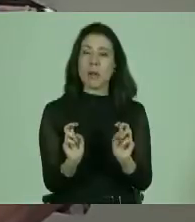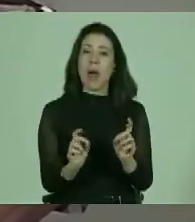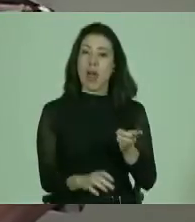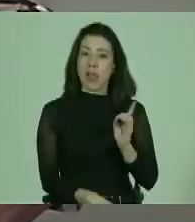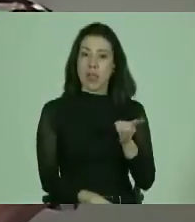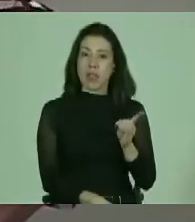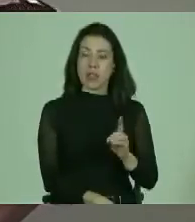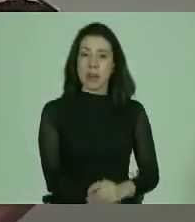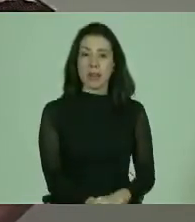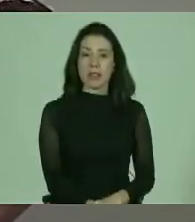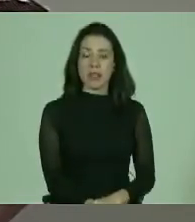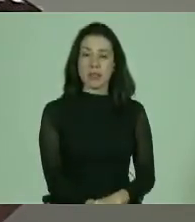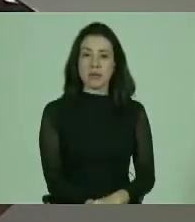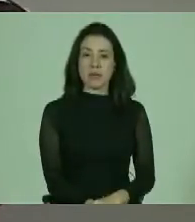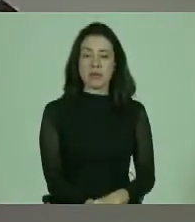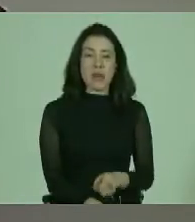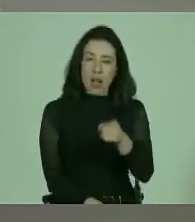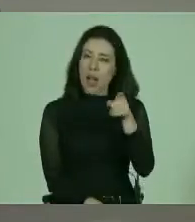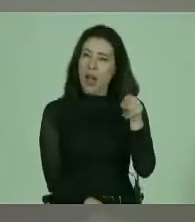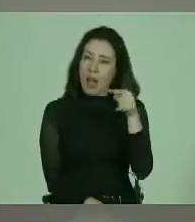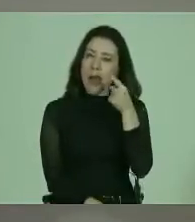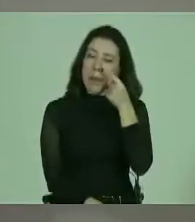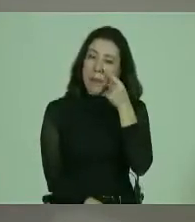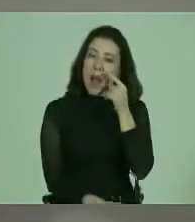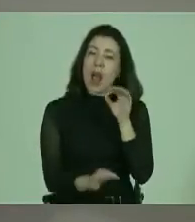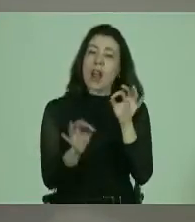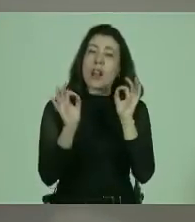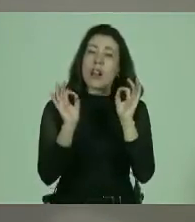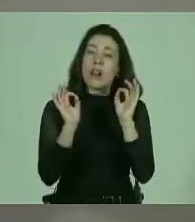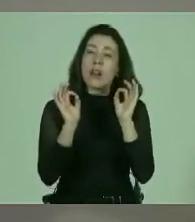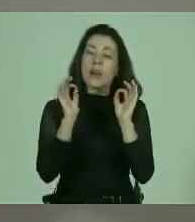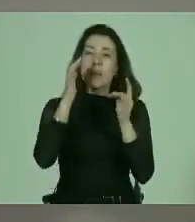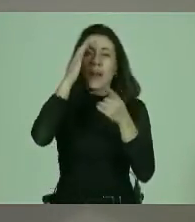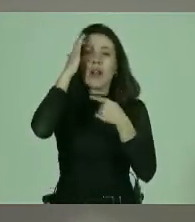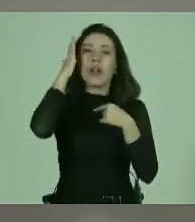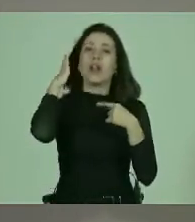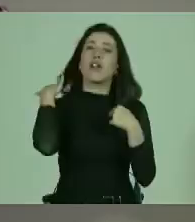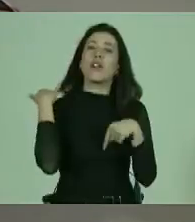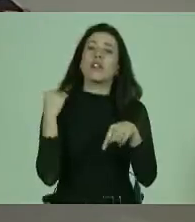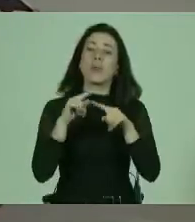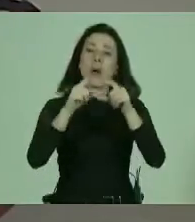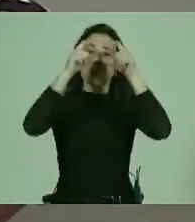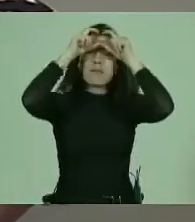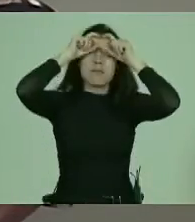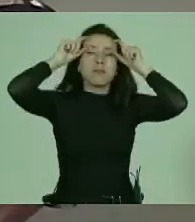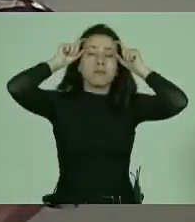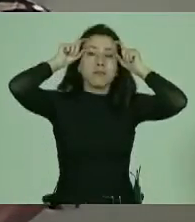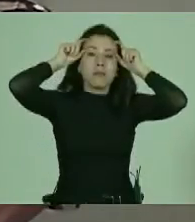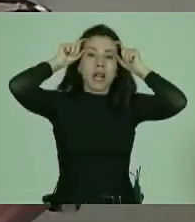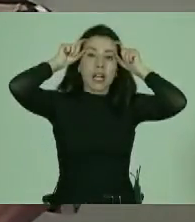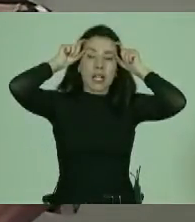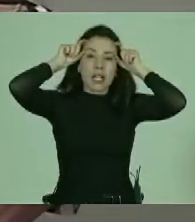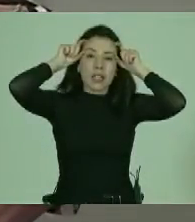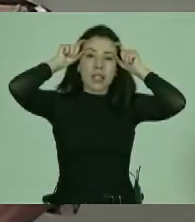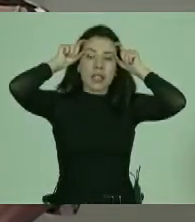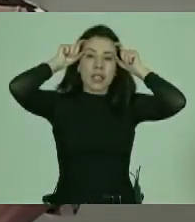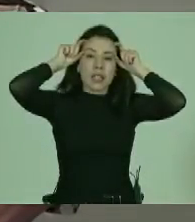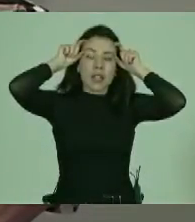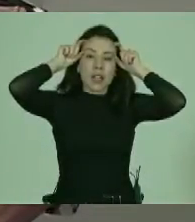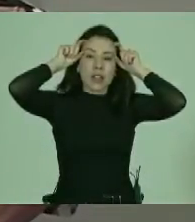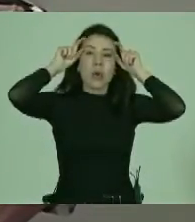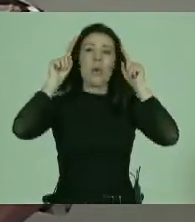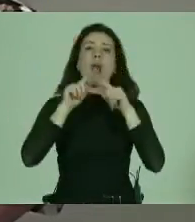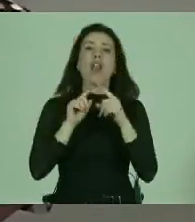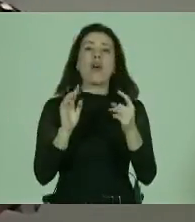discapacidad fíjense que normalmente hemos venido etiquetando a como